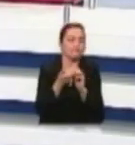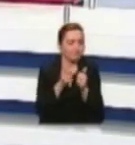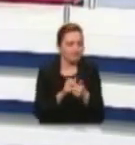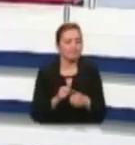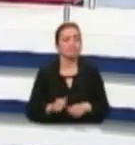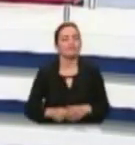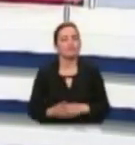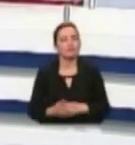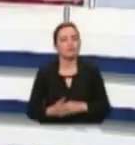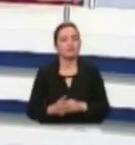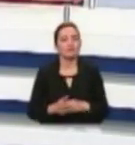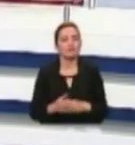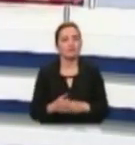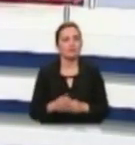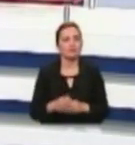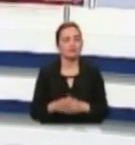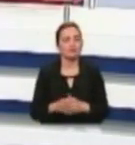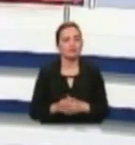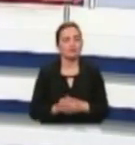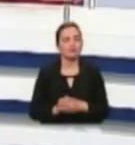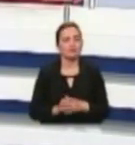solucionar las necesidades de la población.